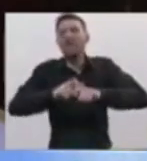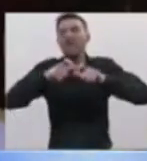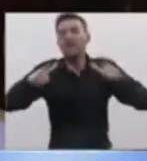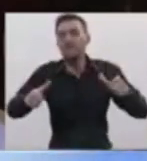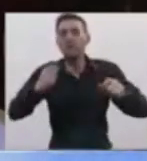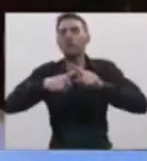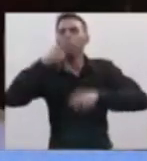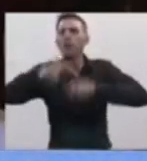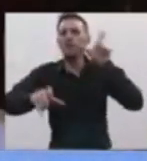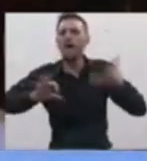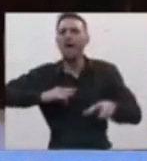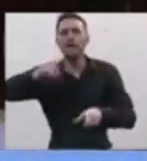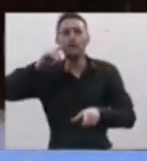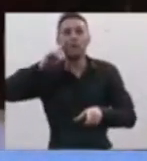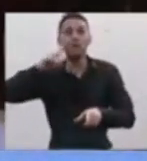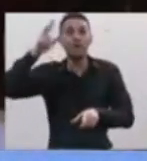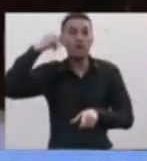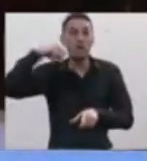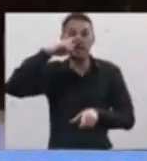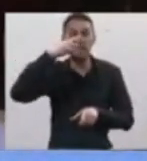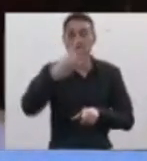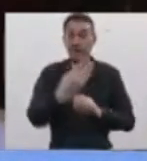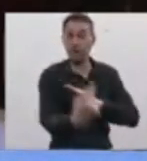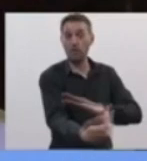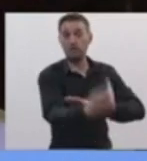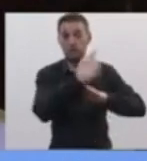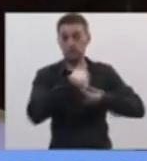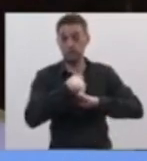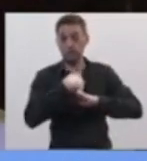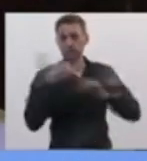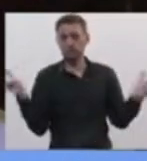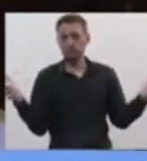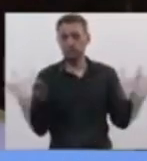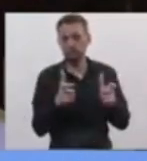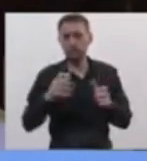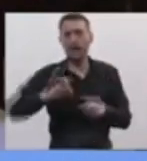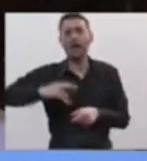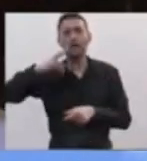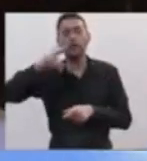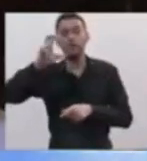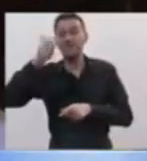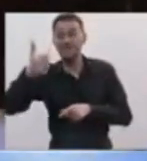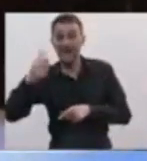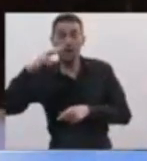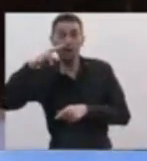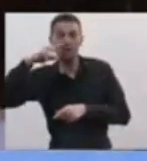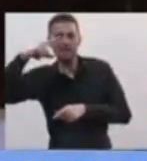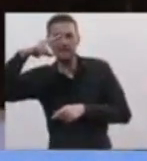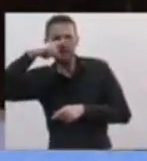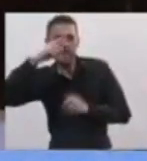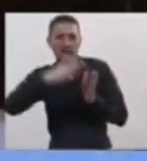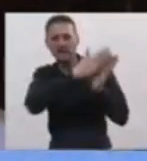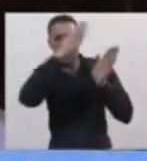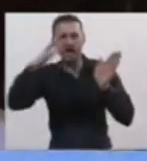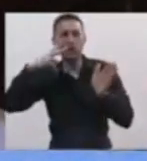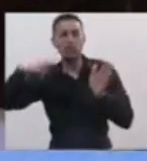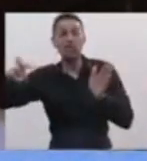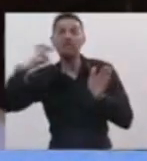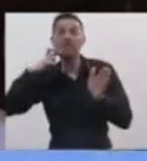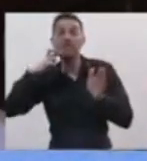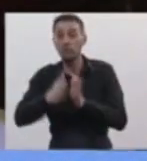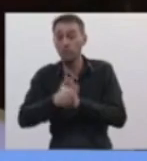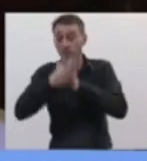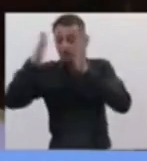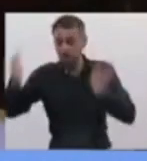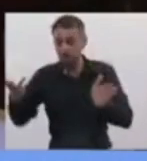por habitante en el 74 al 90 el ingreso por habitante la argentina cayó del año 2006 2007 hasta el año 2019 estuvo estancado